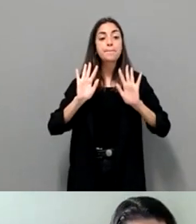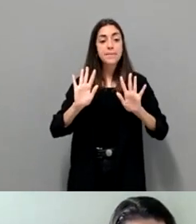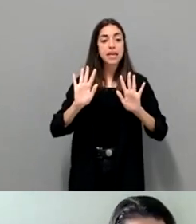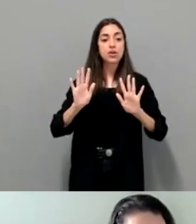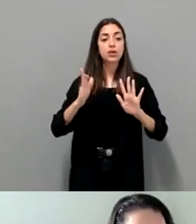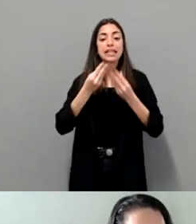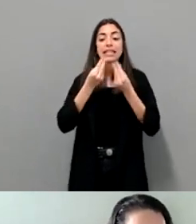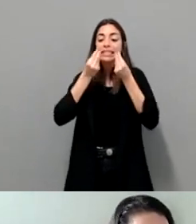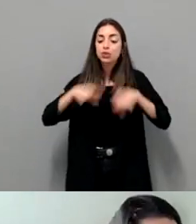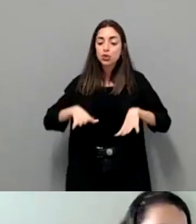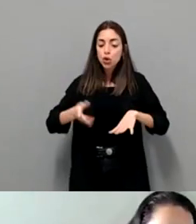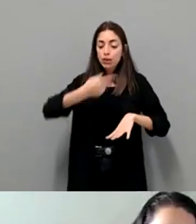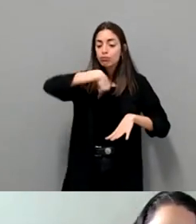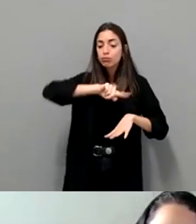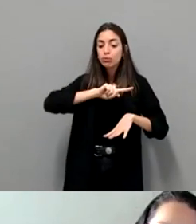historia éramos